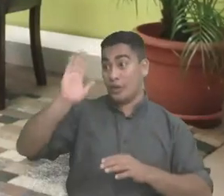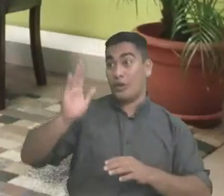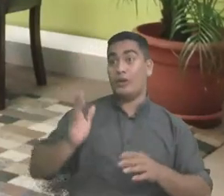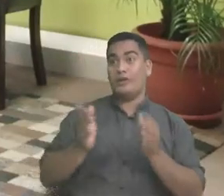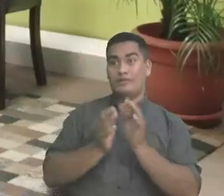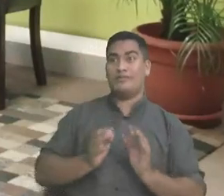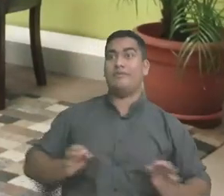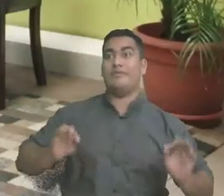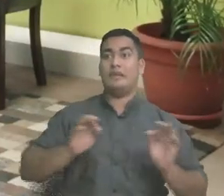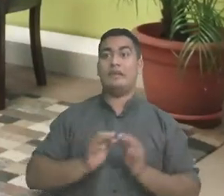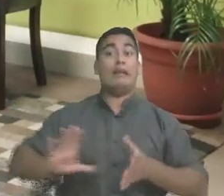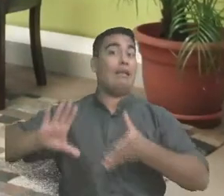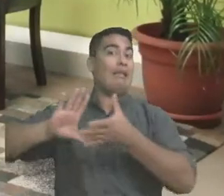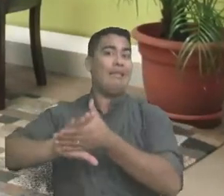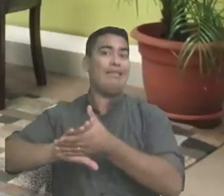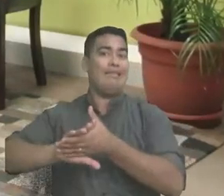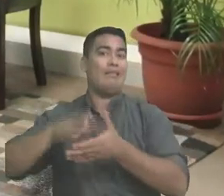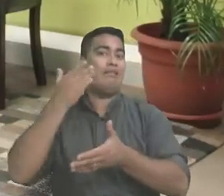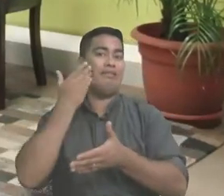lo hacemos